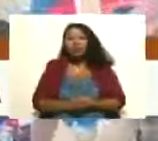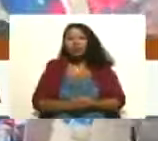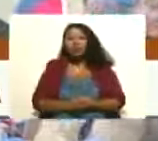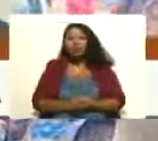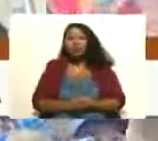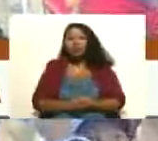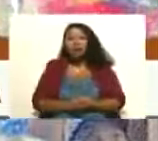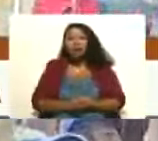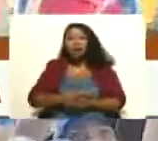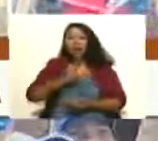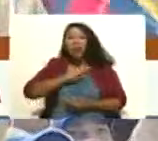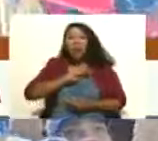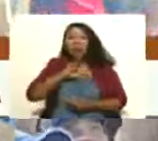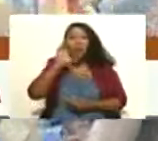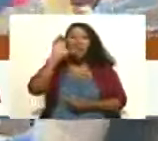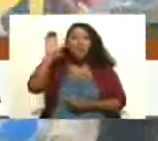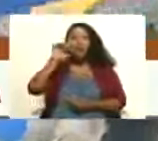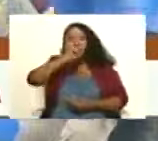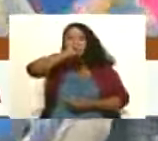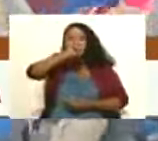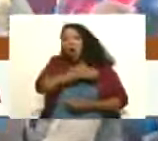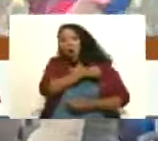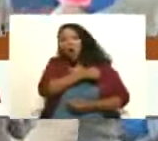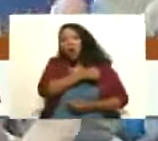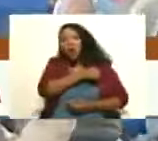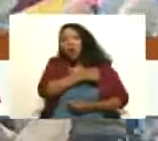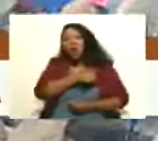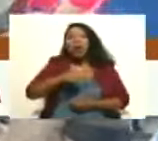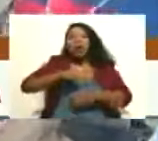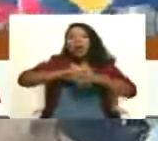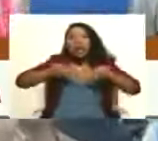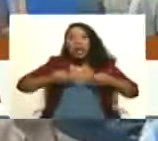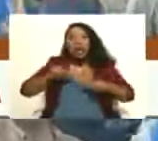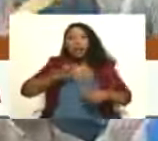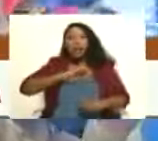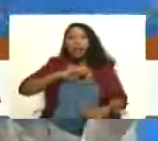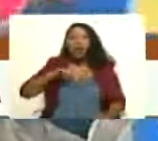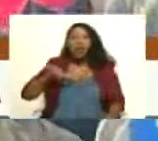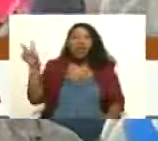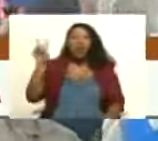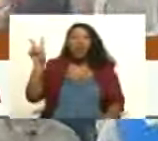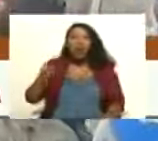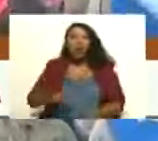de nuestra patria amada, de nuestra tierra venezolana.